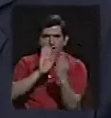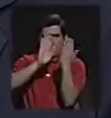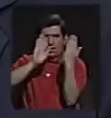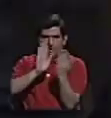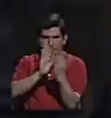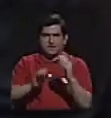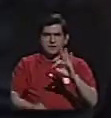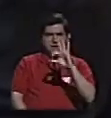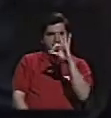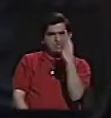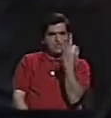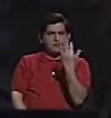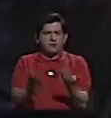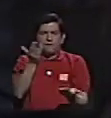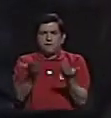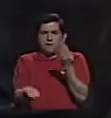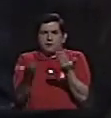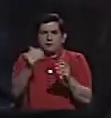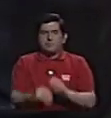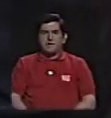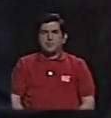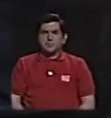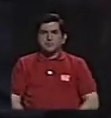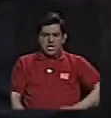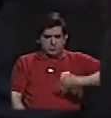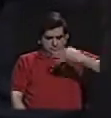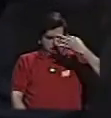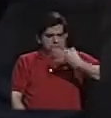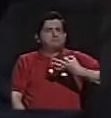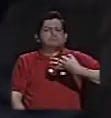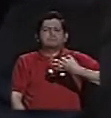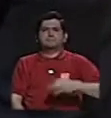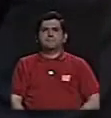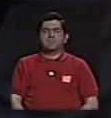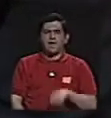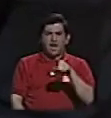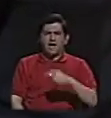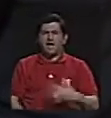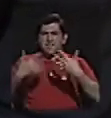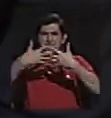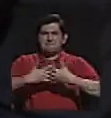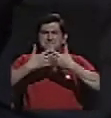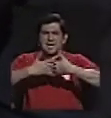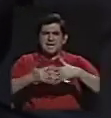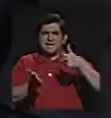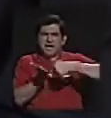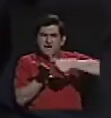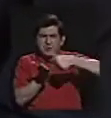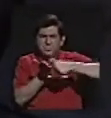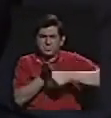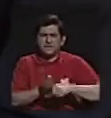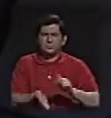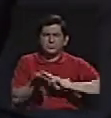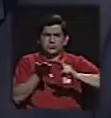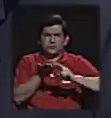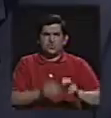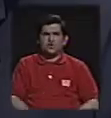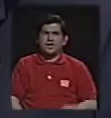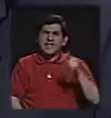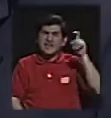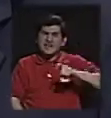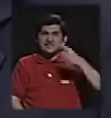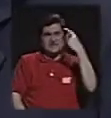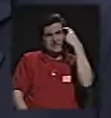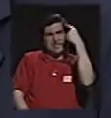de una manera contundente a la maquinaria de Liberación Nacional? ¿En qué debería